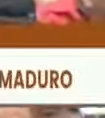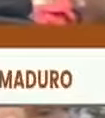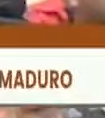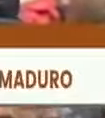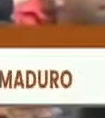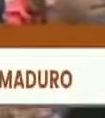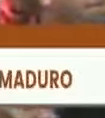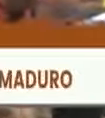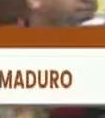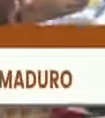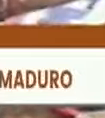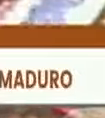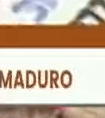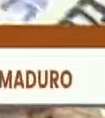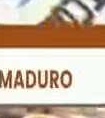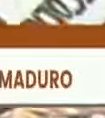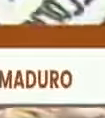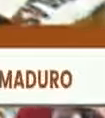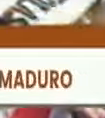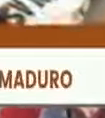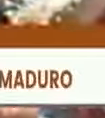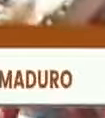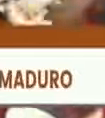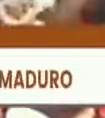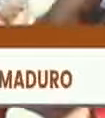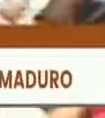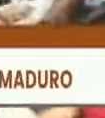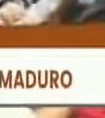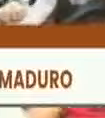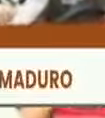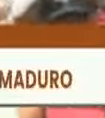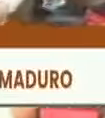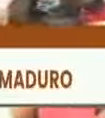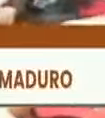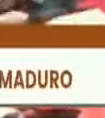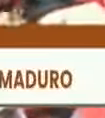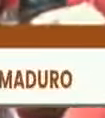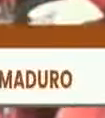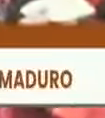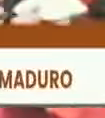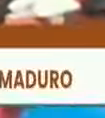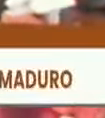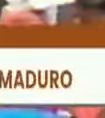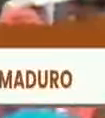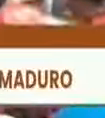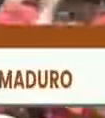Arriba el abajur, el occidente falconiano. ¿Dónde están las mujeres